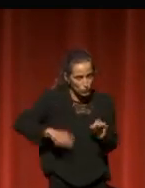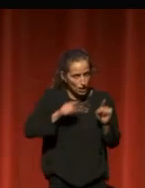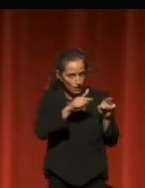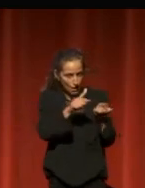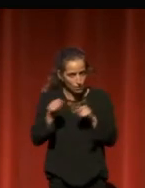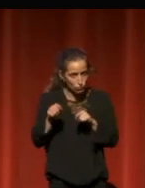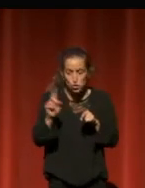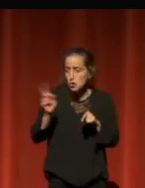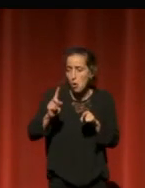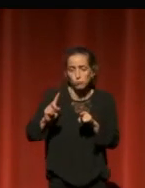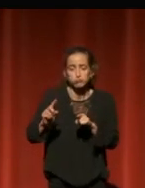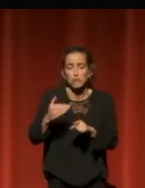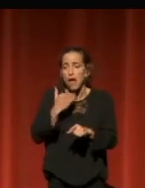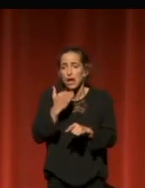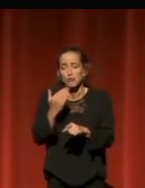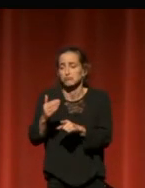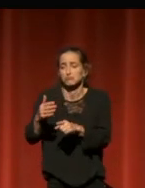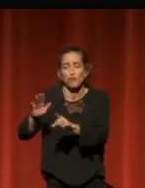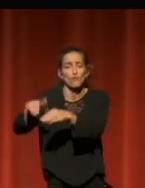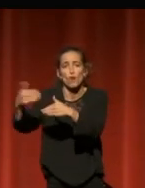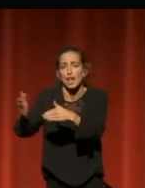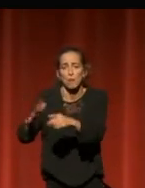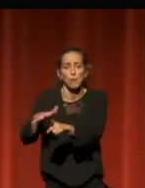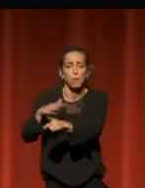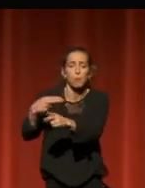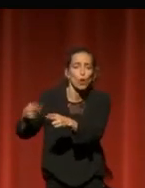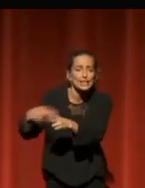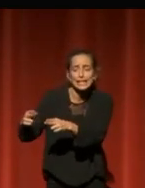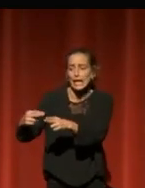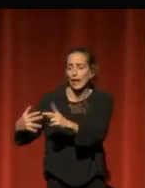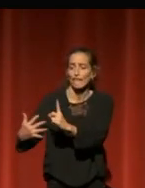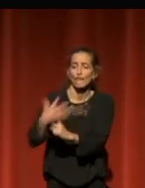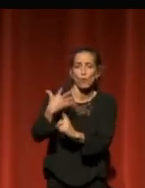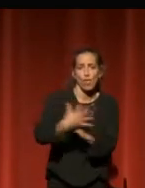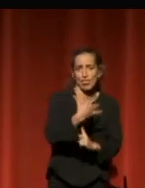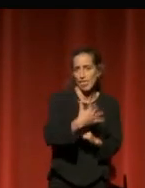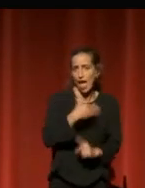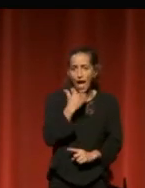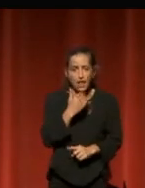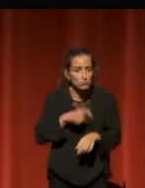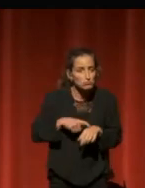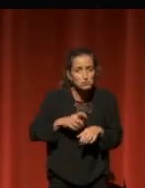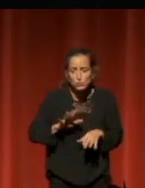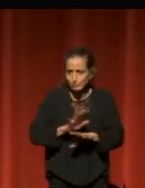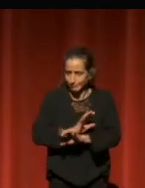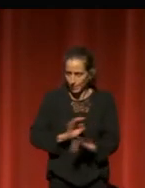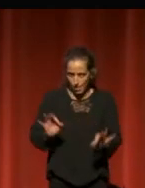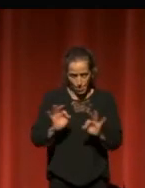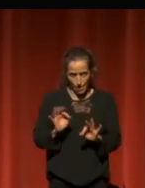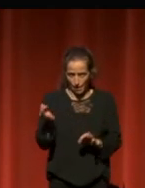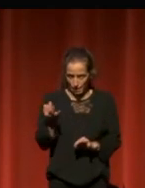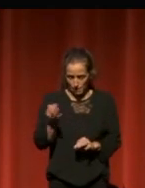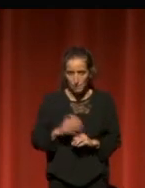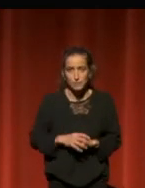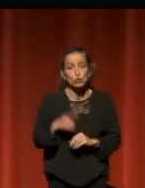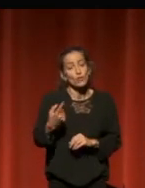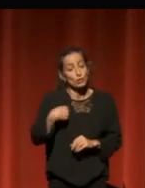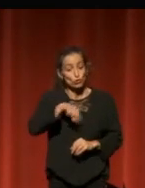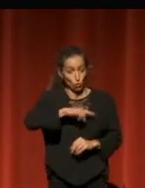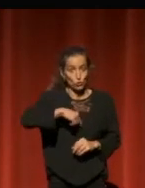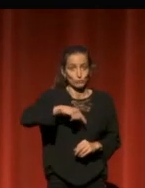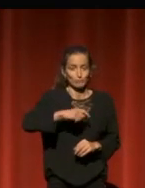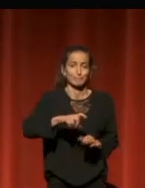influencias ajenas, políticas, ni de ningún tipo. Y creo que eso es algo que debemos implementar cuanto antes en nuestras políticas españolas,